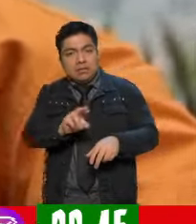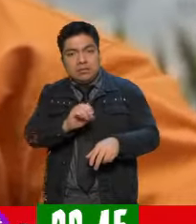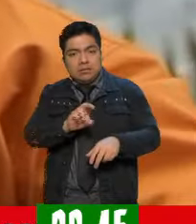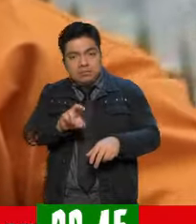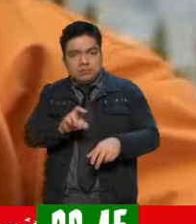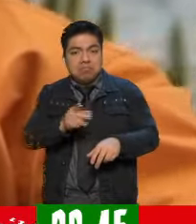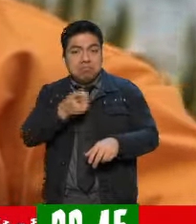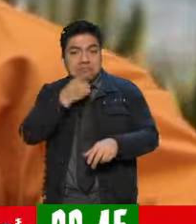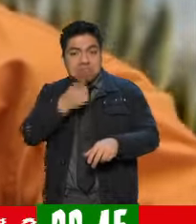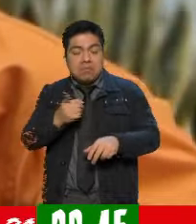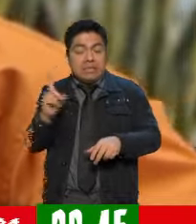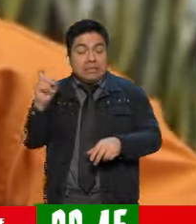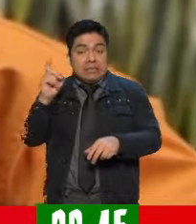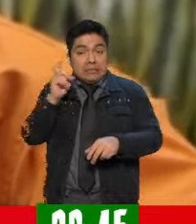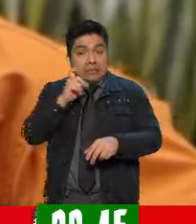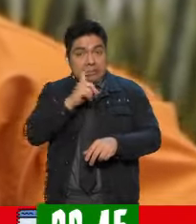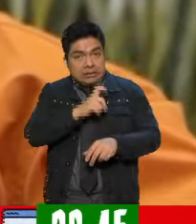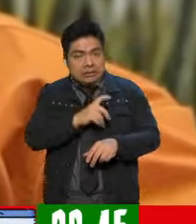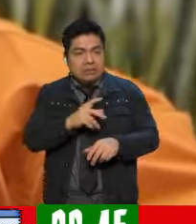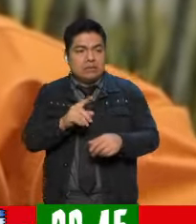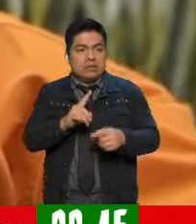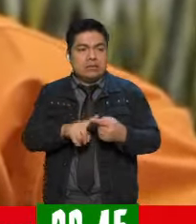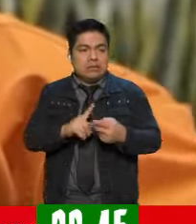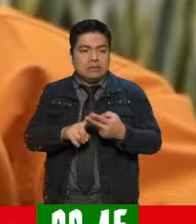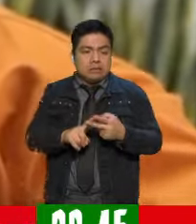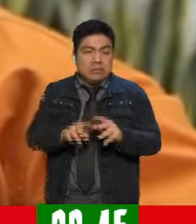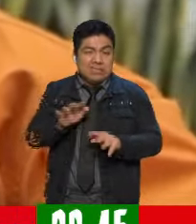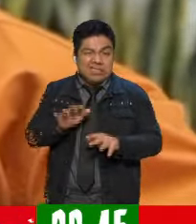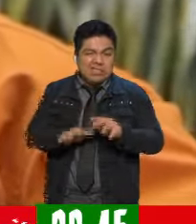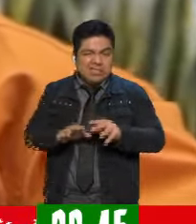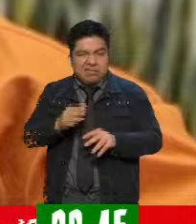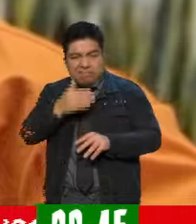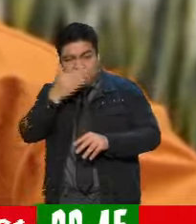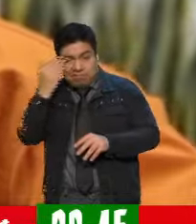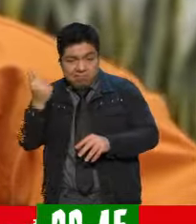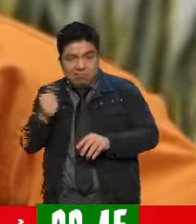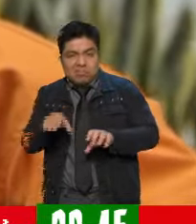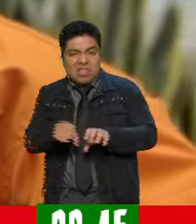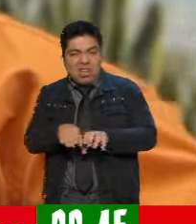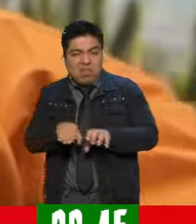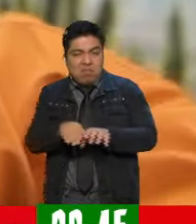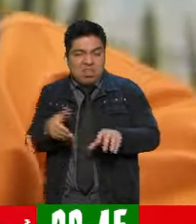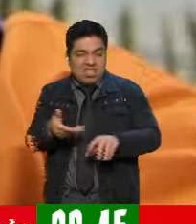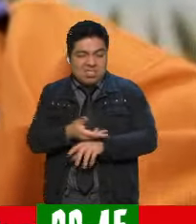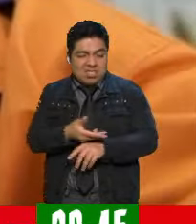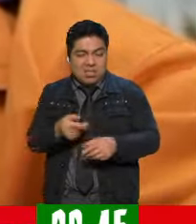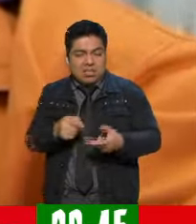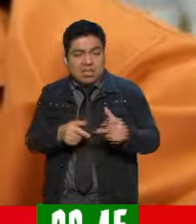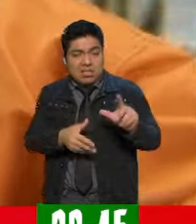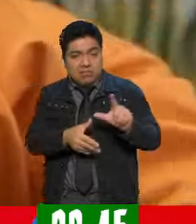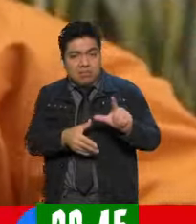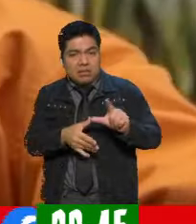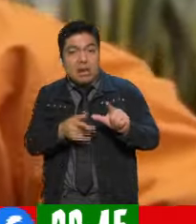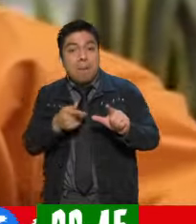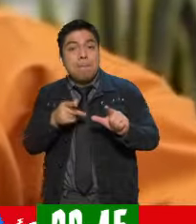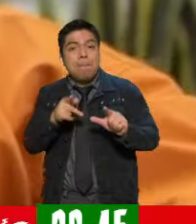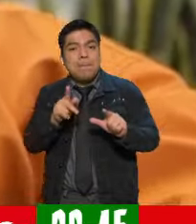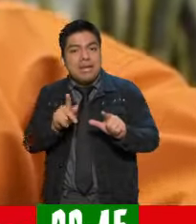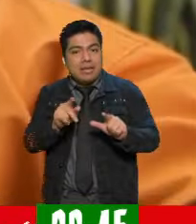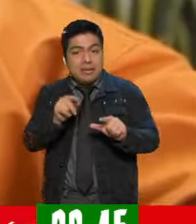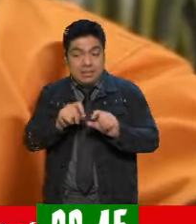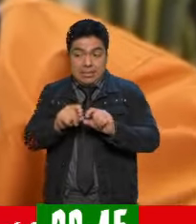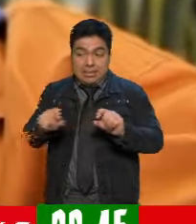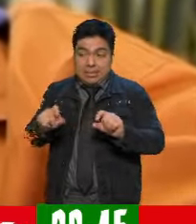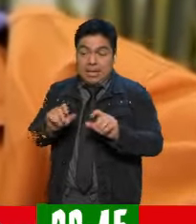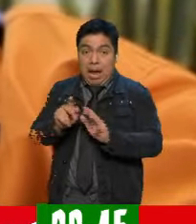habla de que es un género difícil, de que de repente o no se sabe hacer o no hay dinero suficiente para llevarlo a cabo en Latinoamérica. Sin embargo, cuando acecha la maldad,